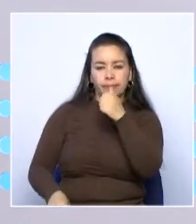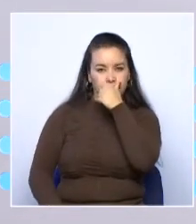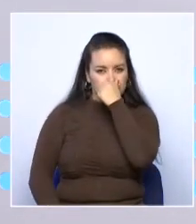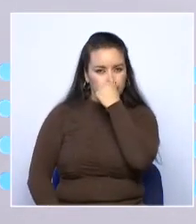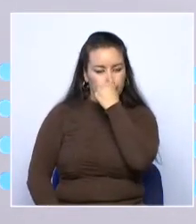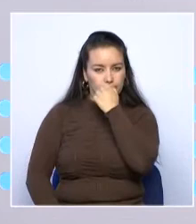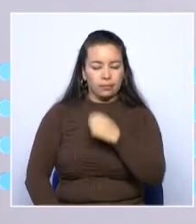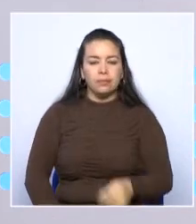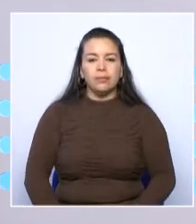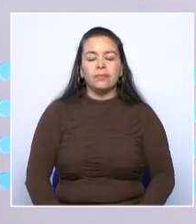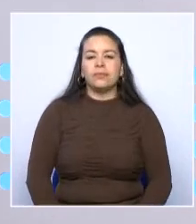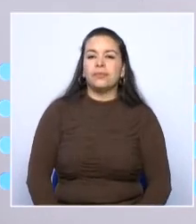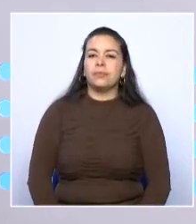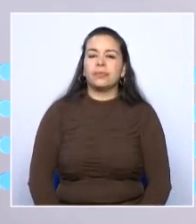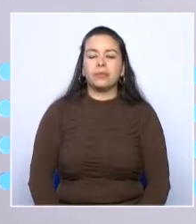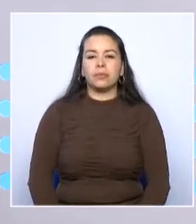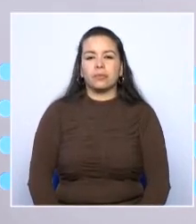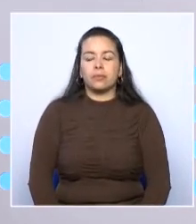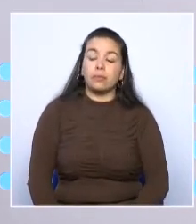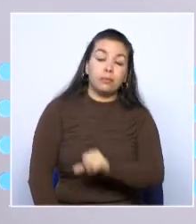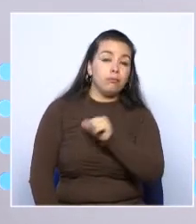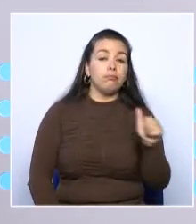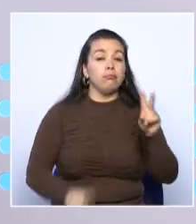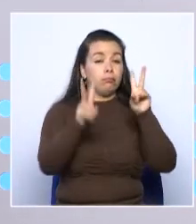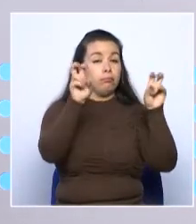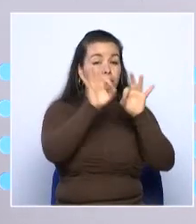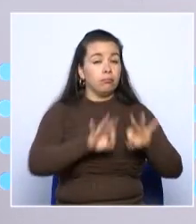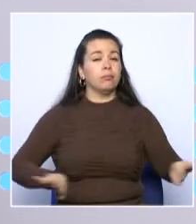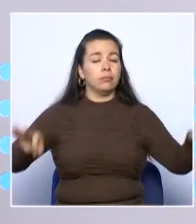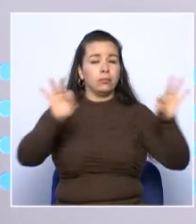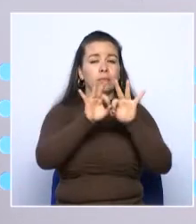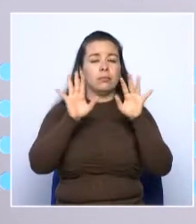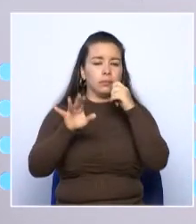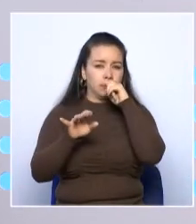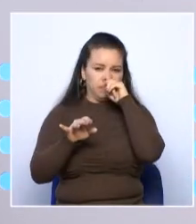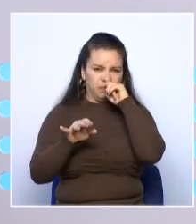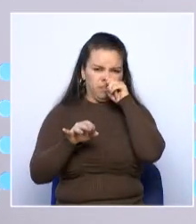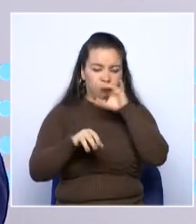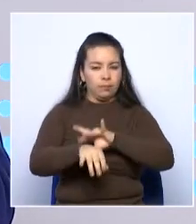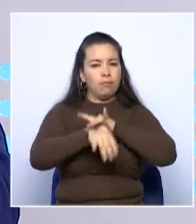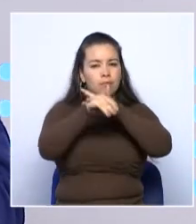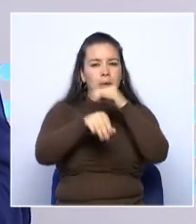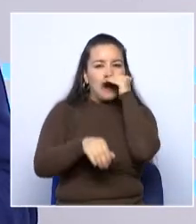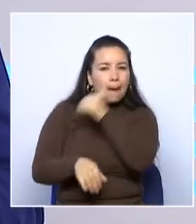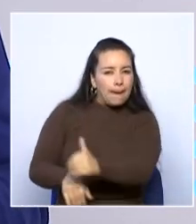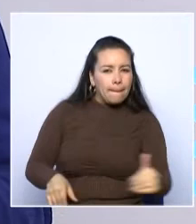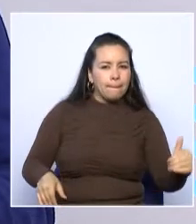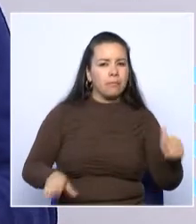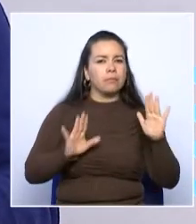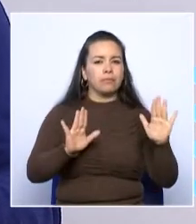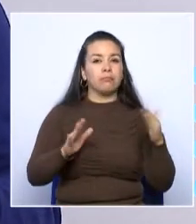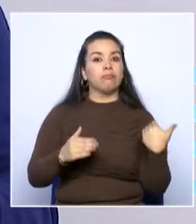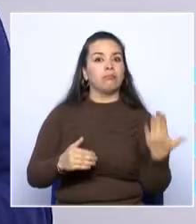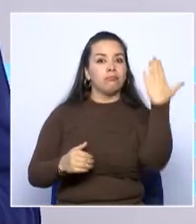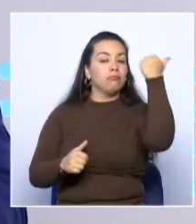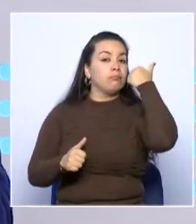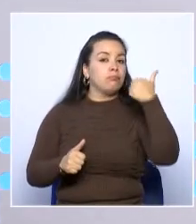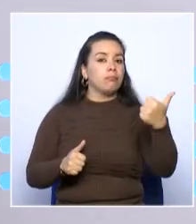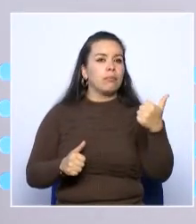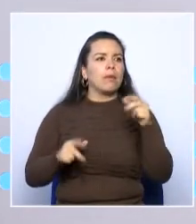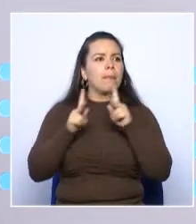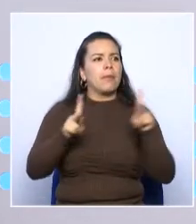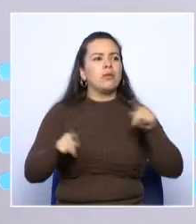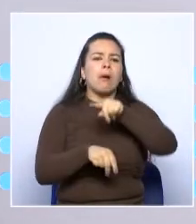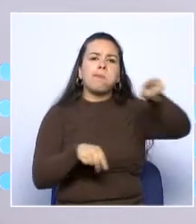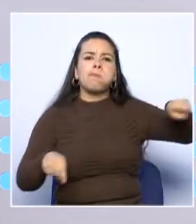de los temas, doctora María Mónica Ramírez, tiene que ver con la pediatría infantil, porque a eso vamos. Muchas personas dicen,